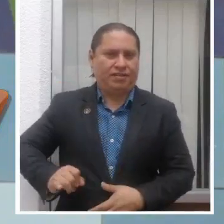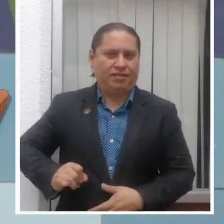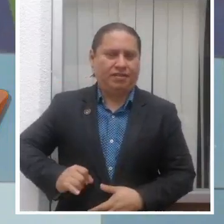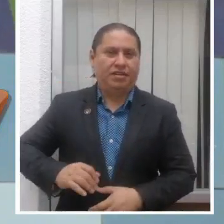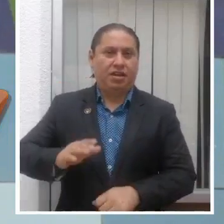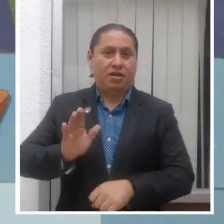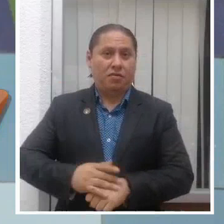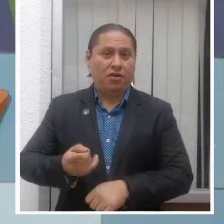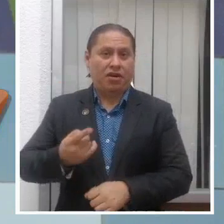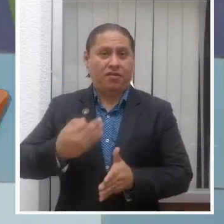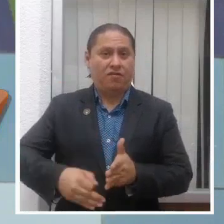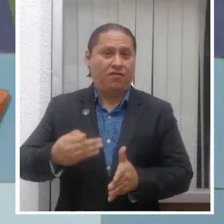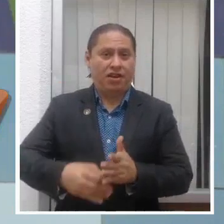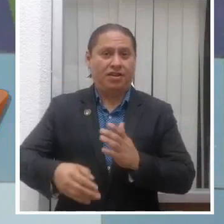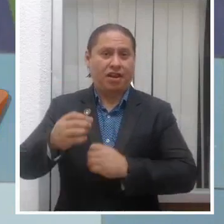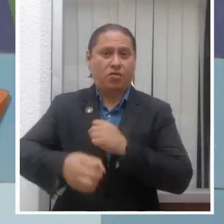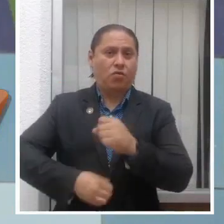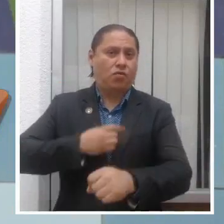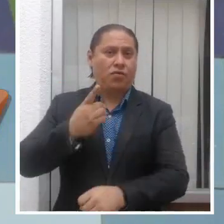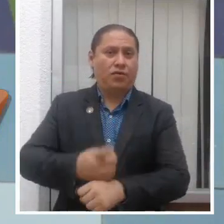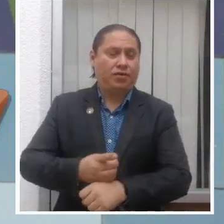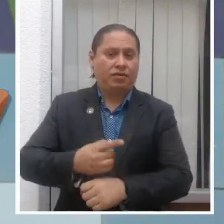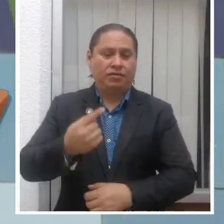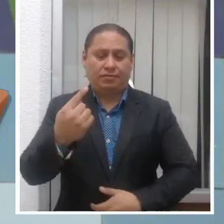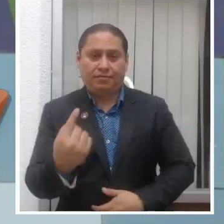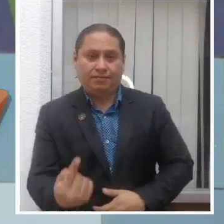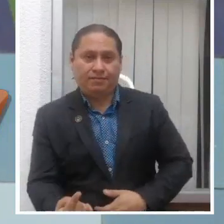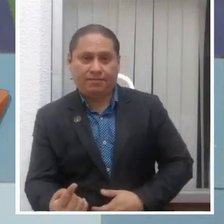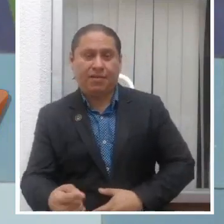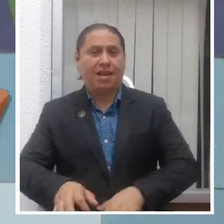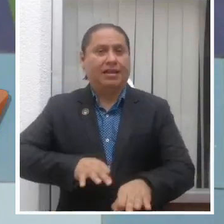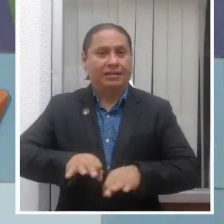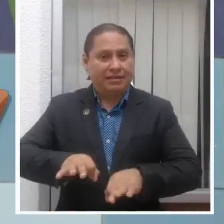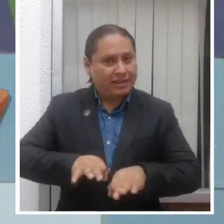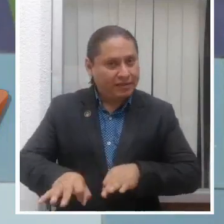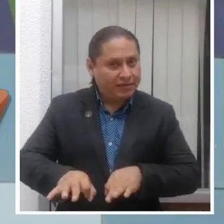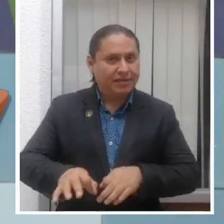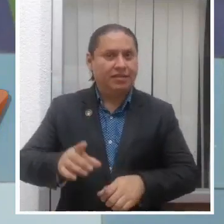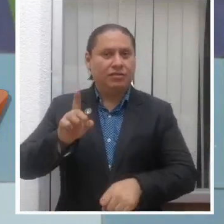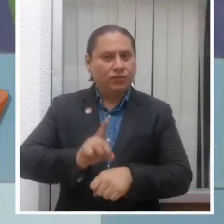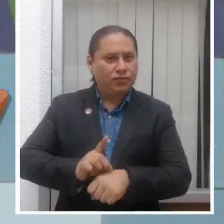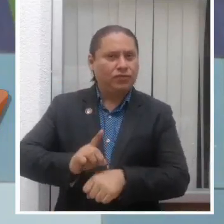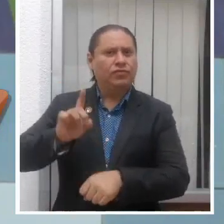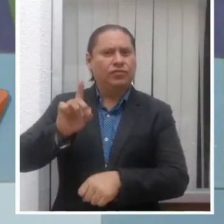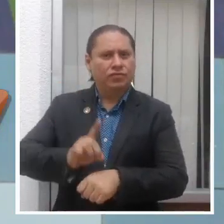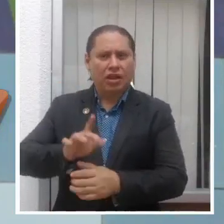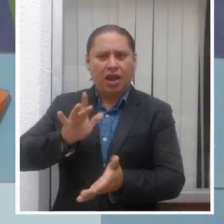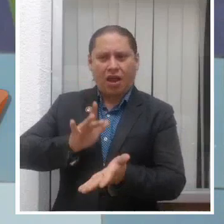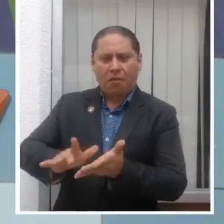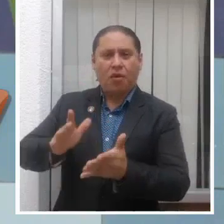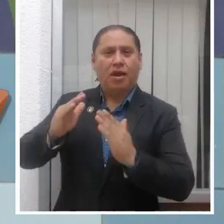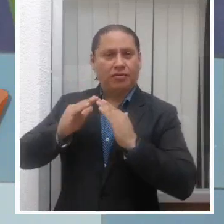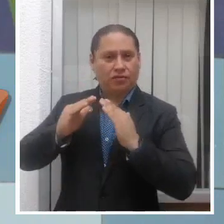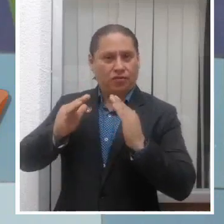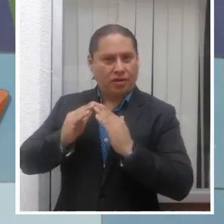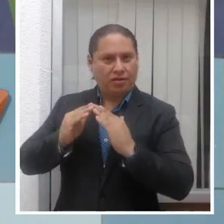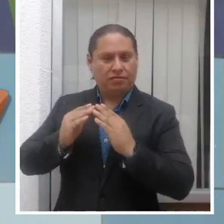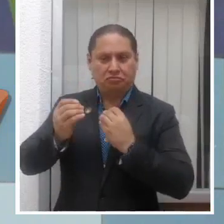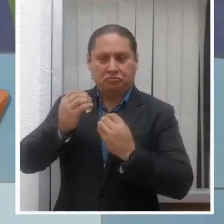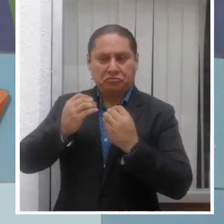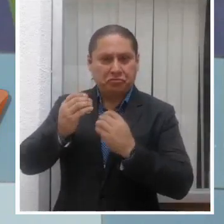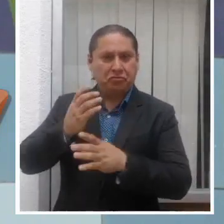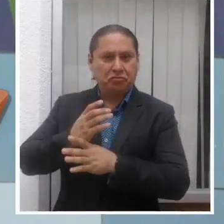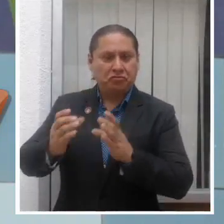sino por falta de oportunidades. Desde pequeña tuve que trabajar a todos los días y apoyar en mi casa, por lo que